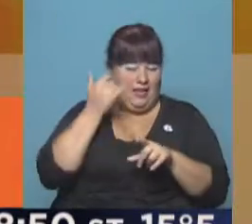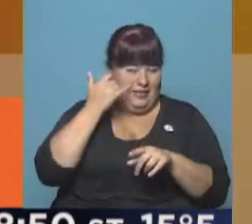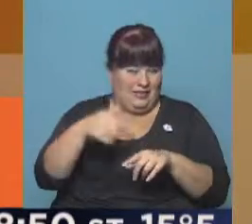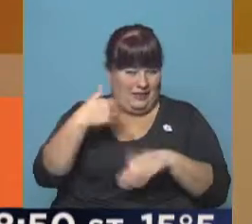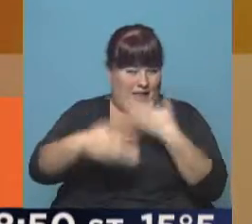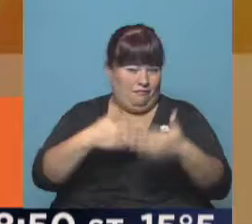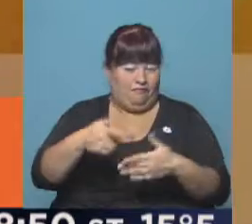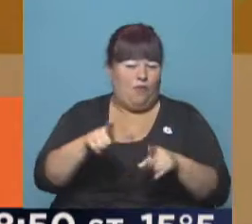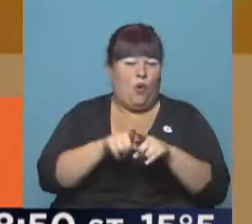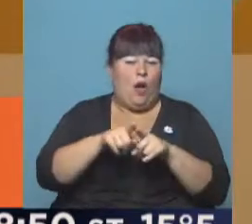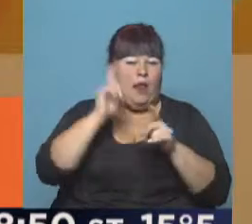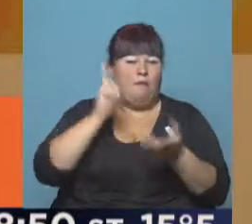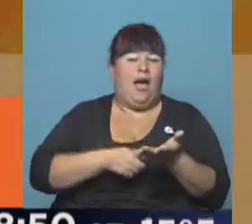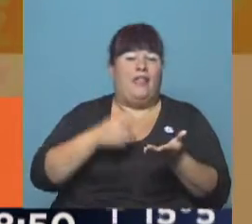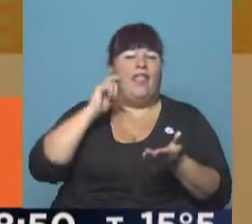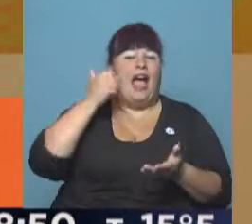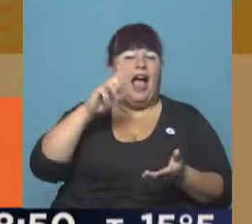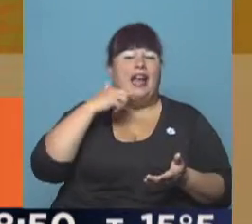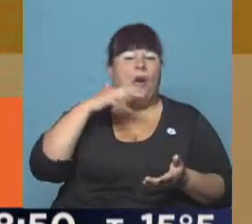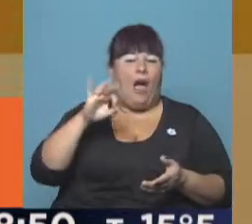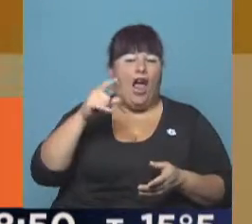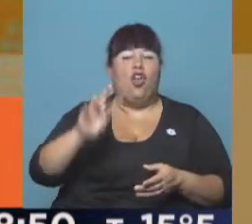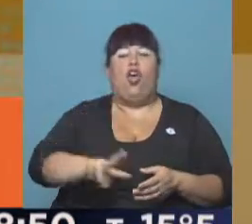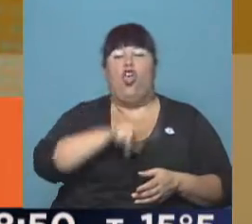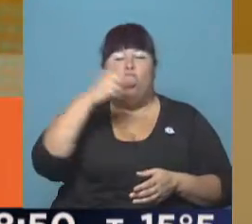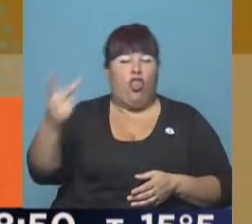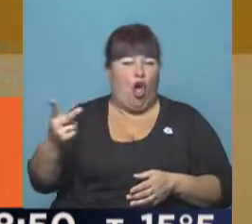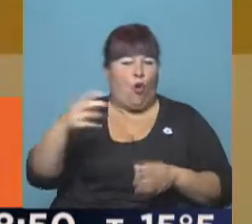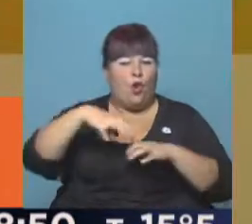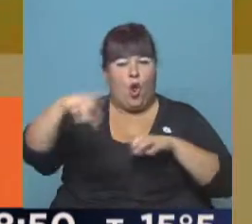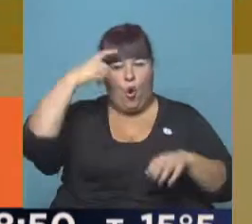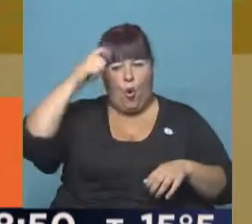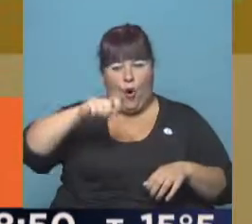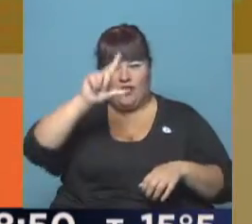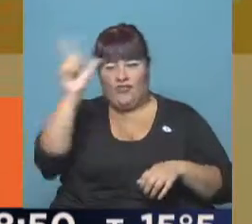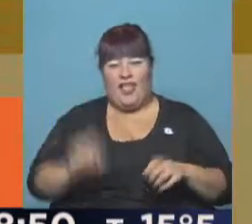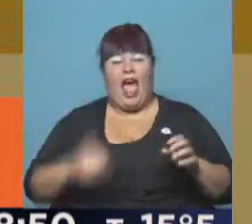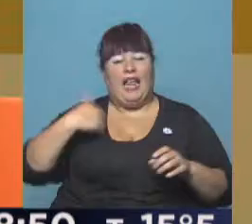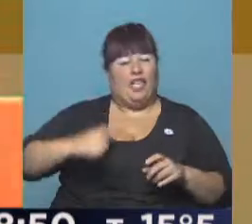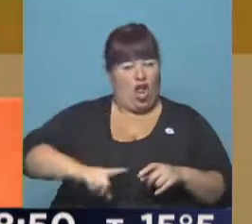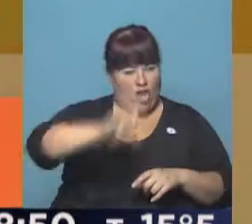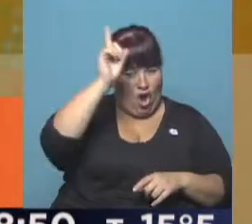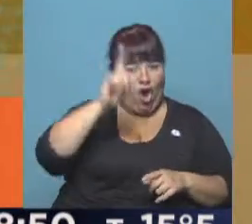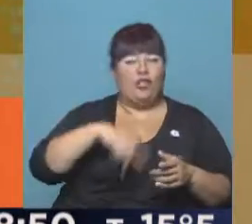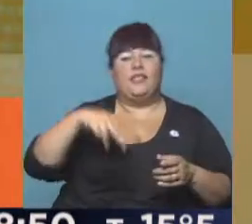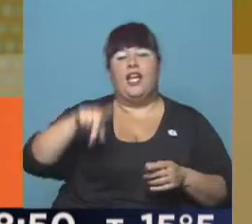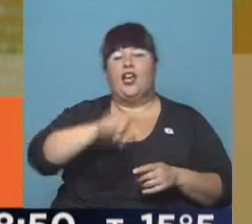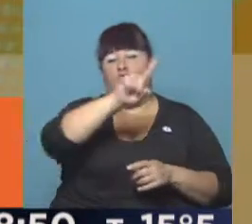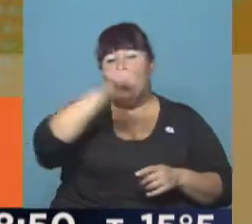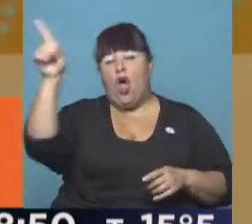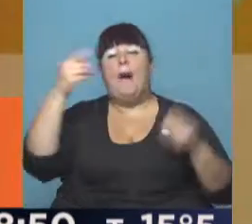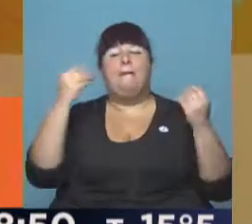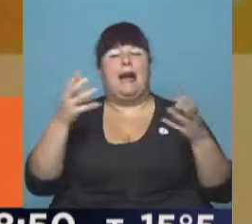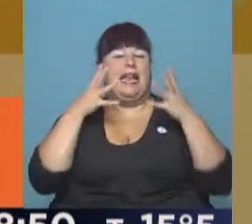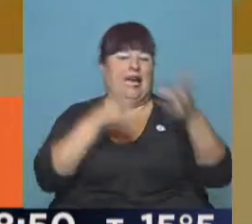que lanzó el ministro garavano como es duplicar los juzgados federales en el norte argentino en el nea en el no va para